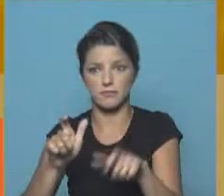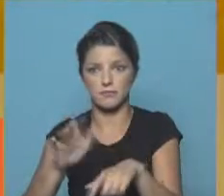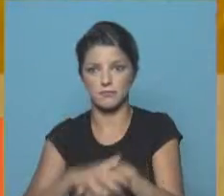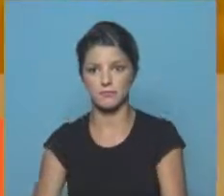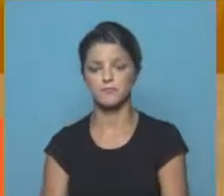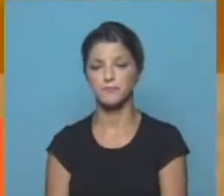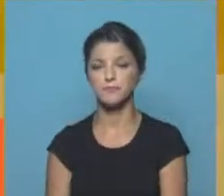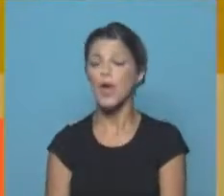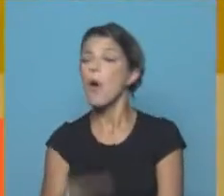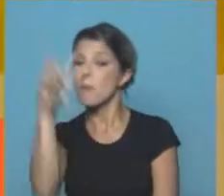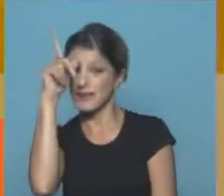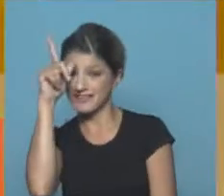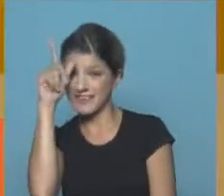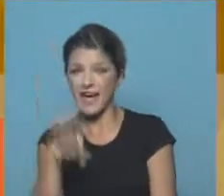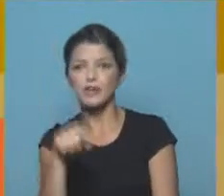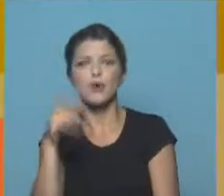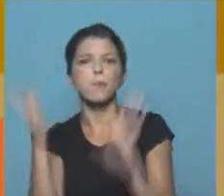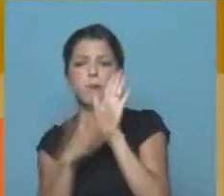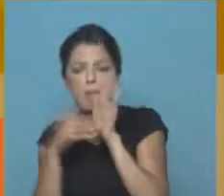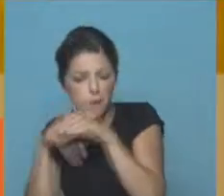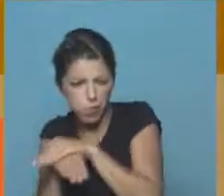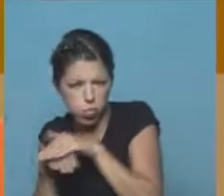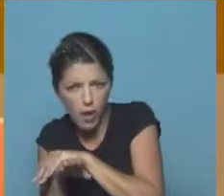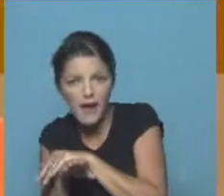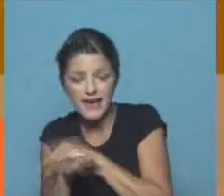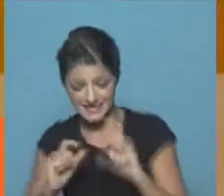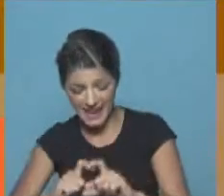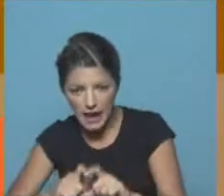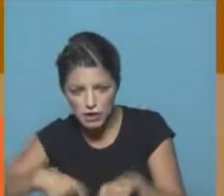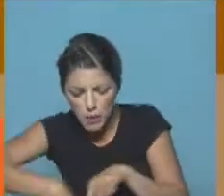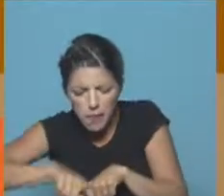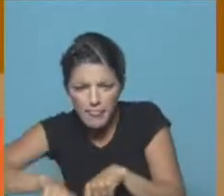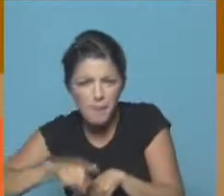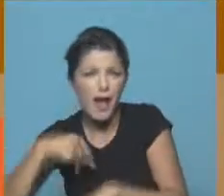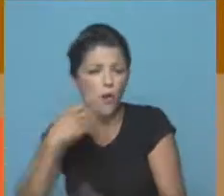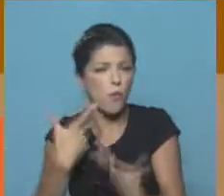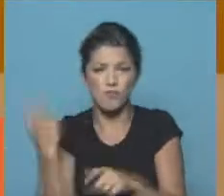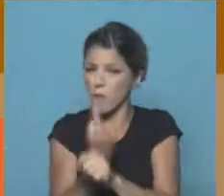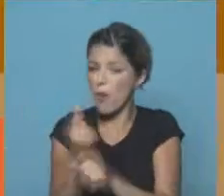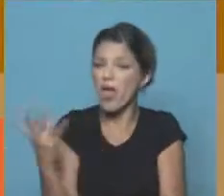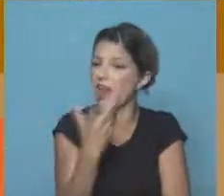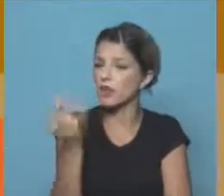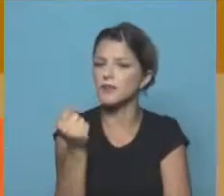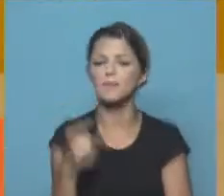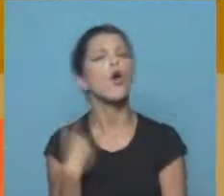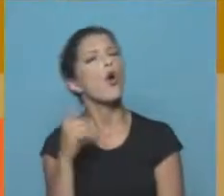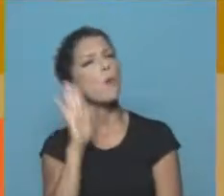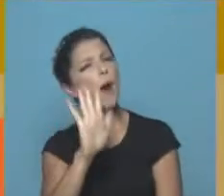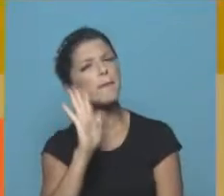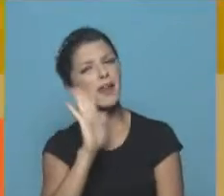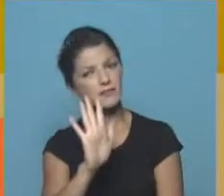El policía se están cubriendo, ellos estaban pateando los casquillos y querían cubrir la evidencia. ¿De qué manera te amenazaron,